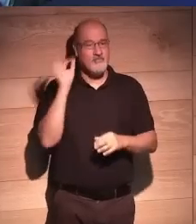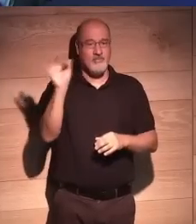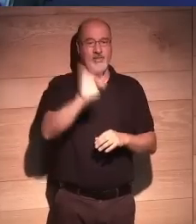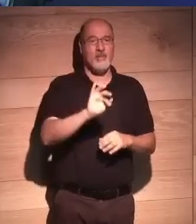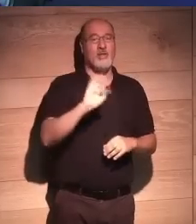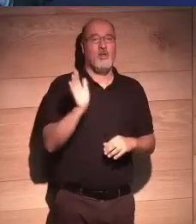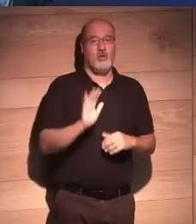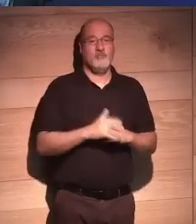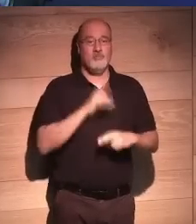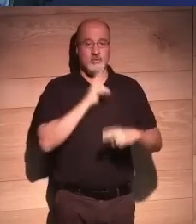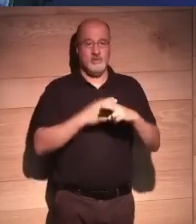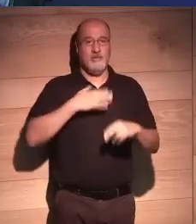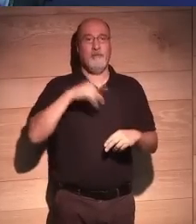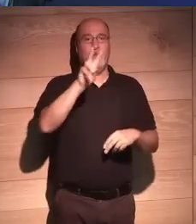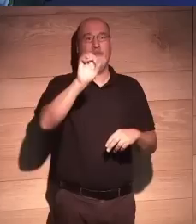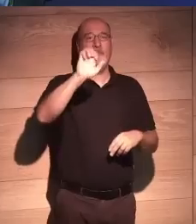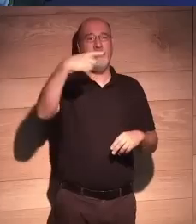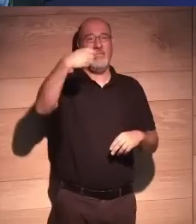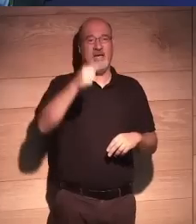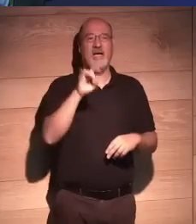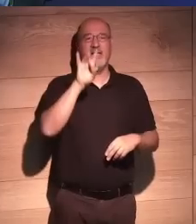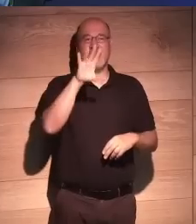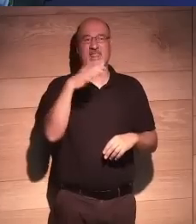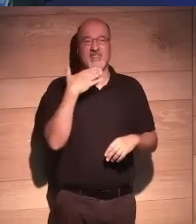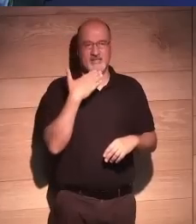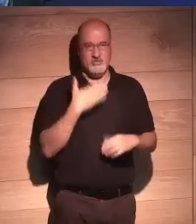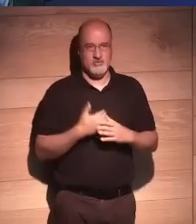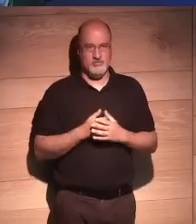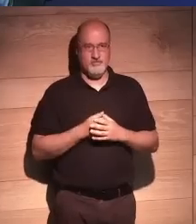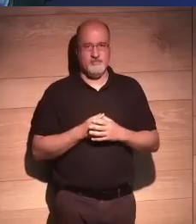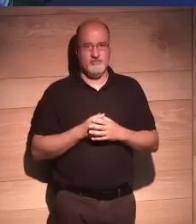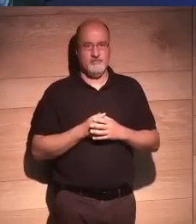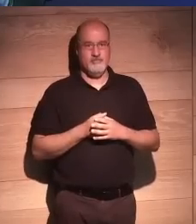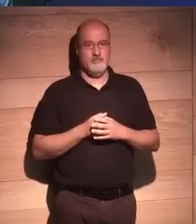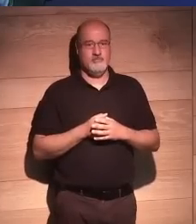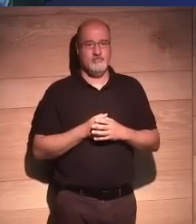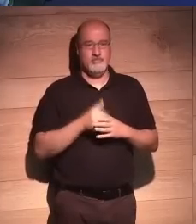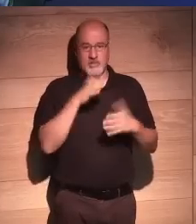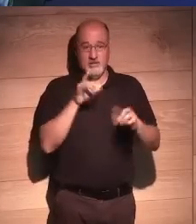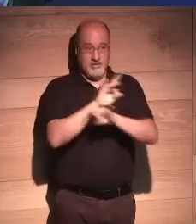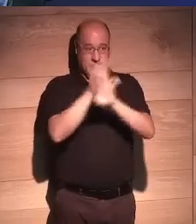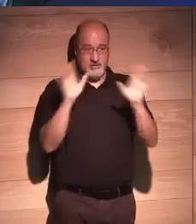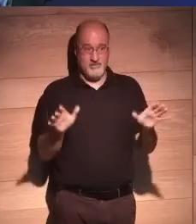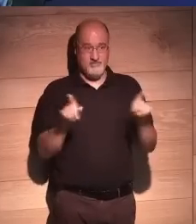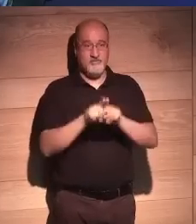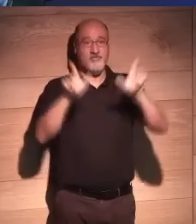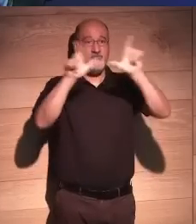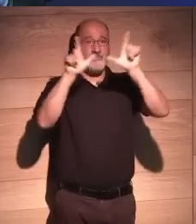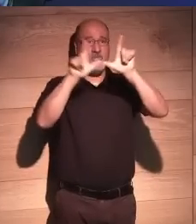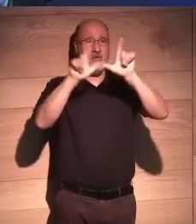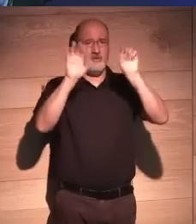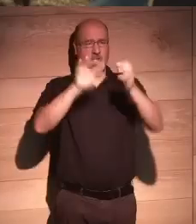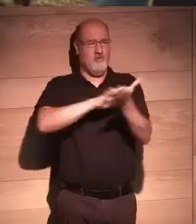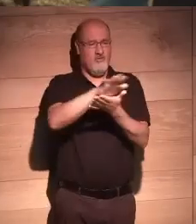Hola, Hola. Me llamo Vega y tengo 15 años y bueno, está claro que la televisión tiene